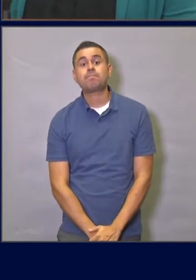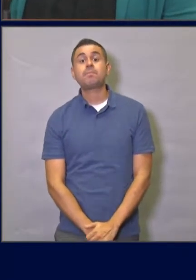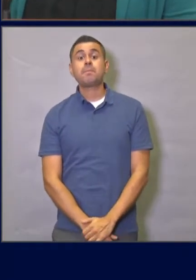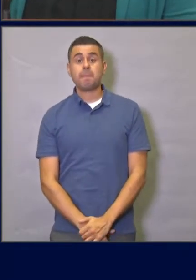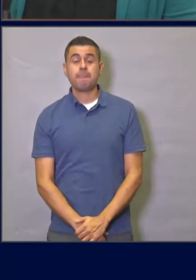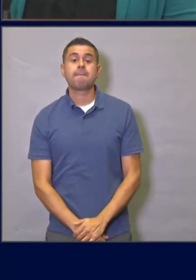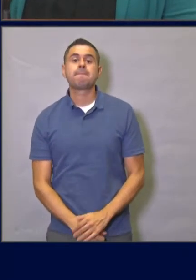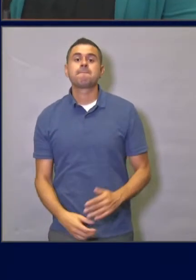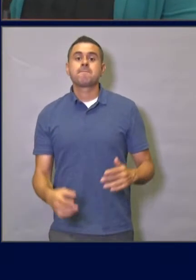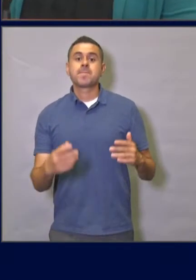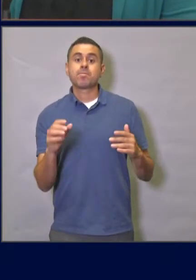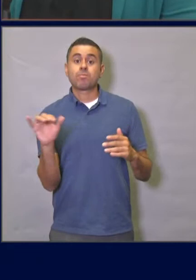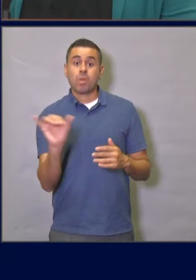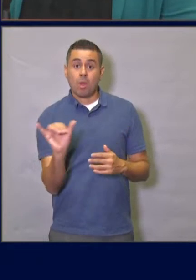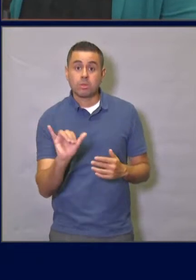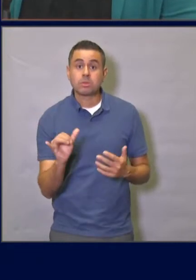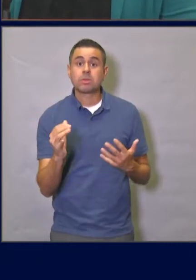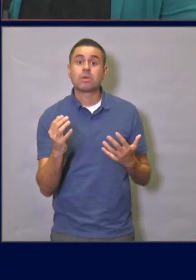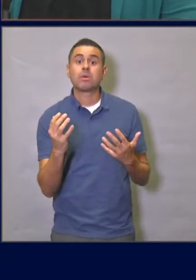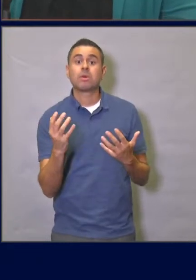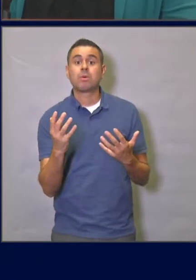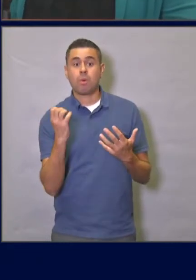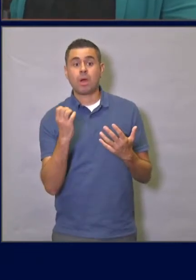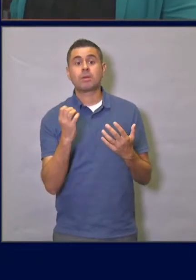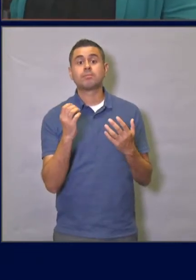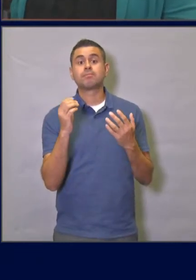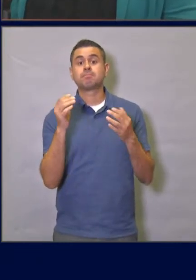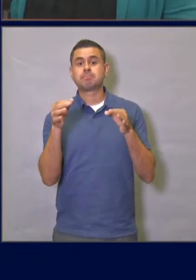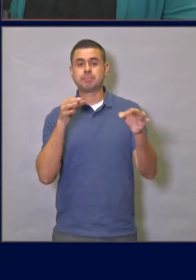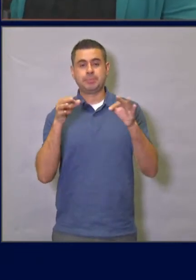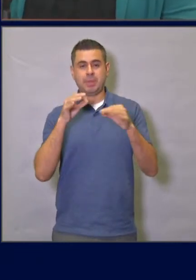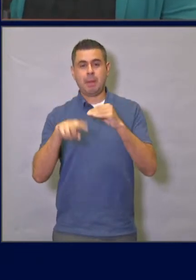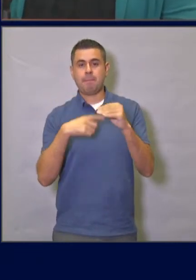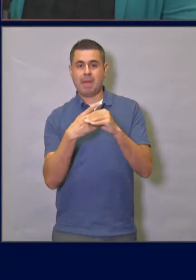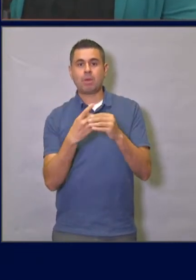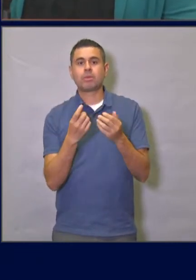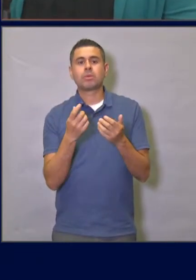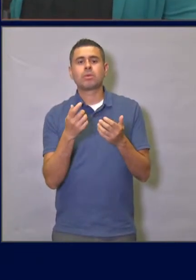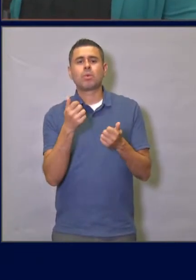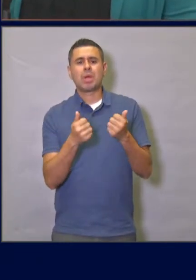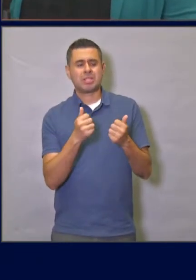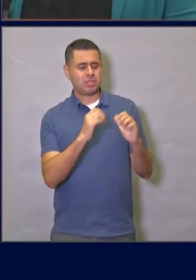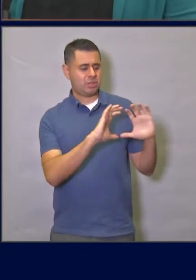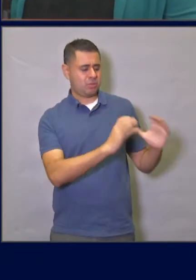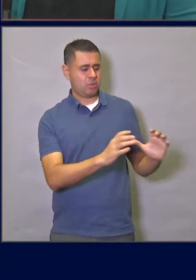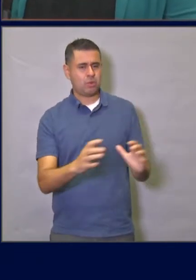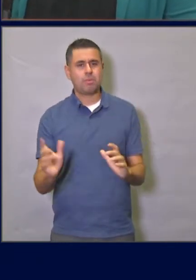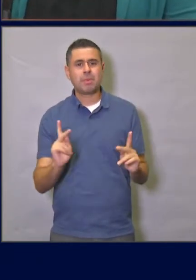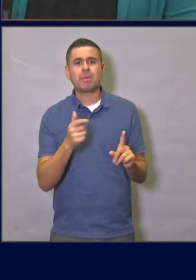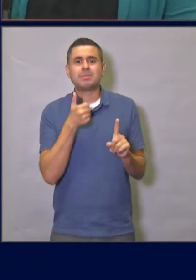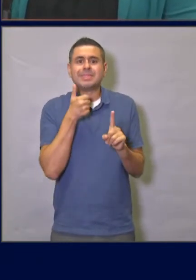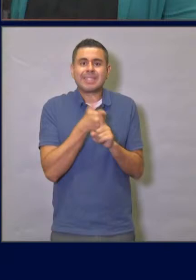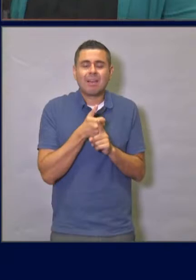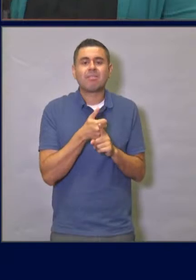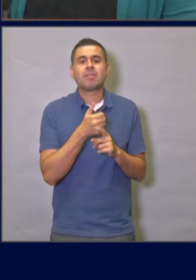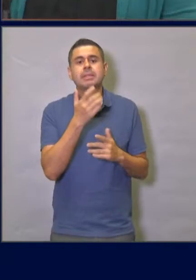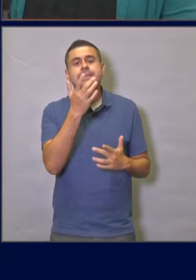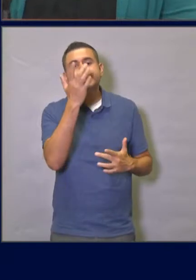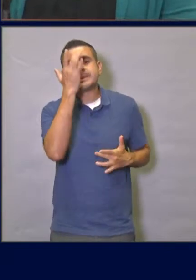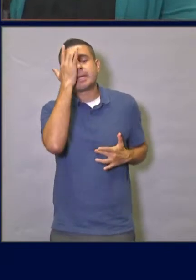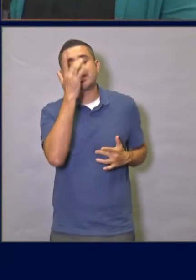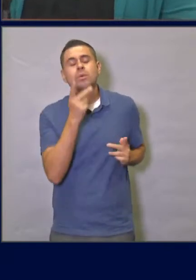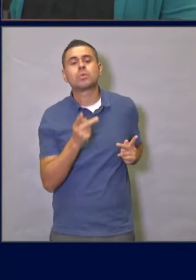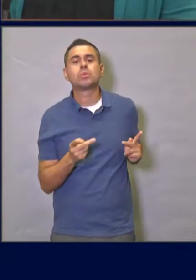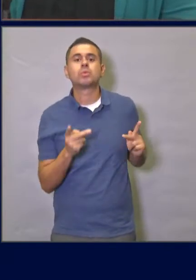También queremos actualizarlos sobre los grupos más afectados en esta pandemia, los cuales continúan experimentando